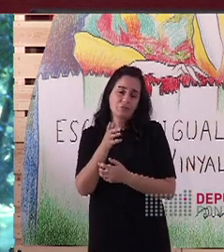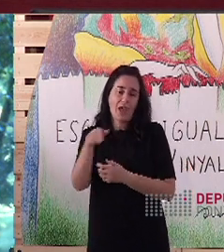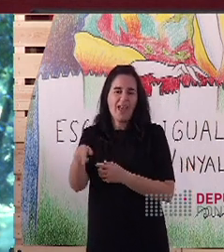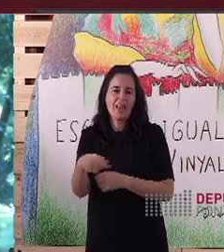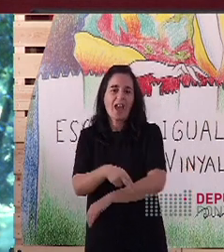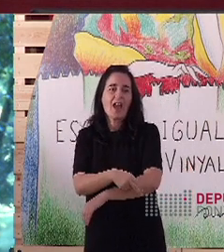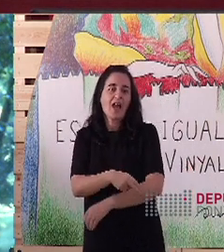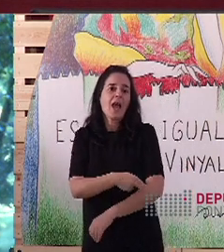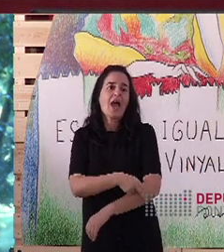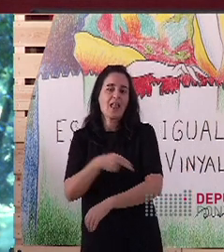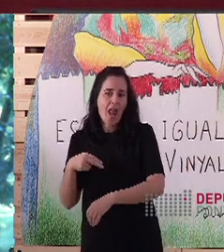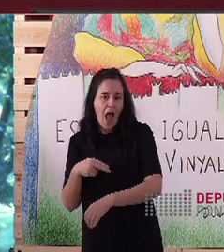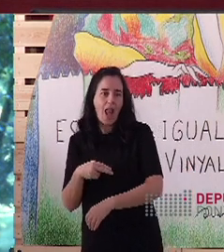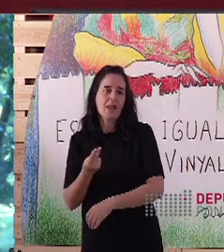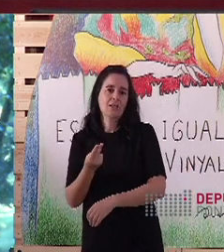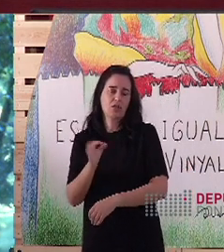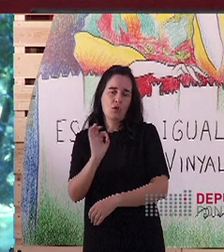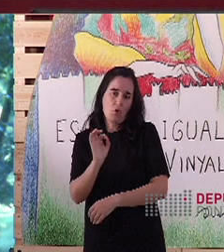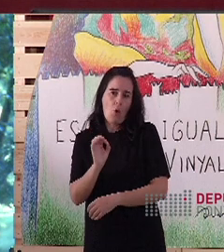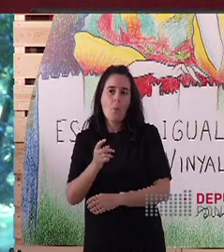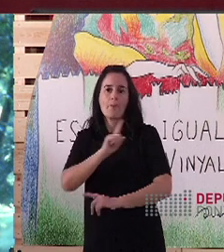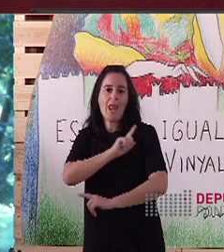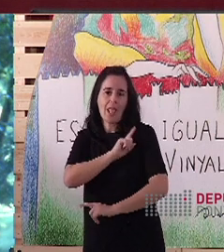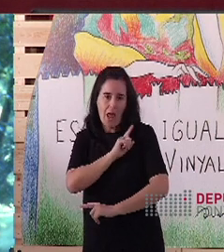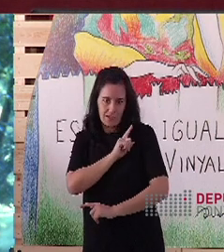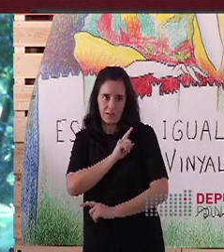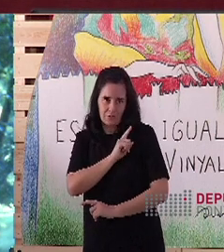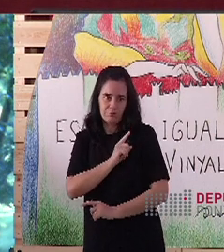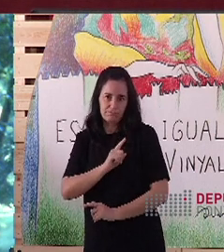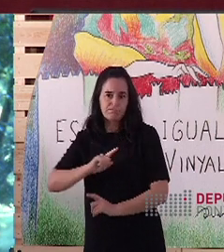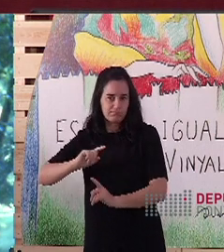generales o, en fin, de los militares. Y después